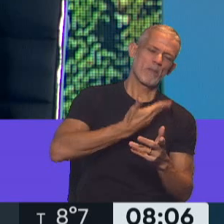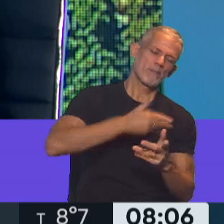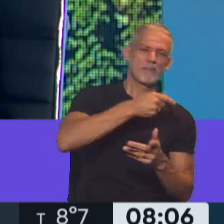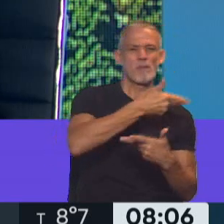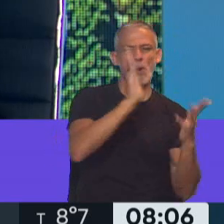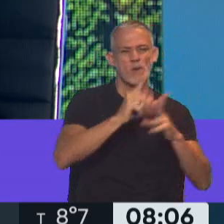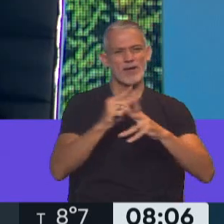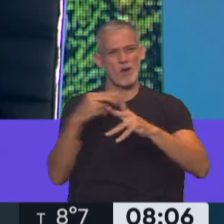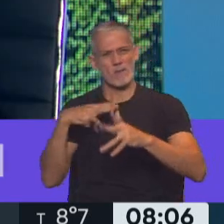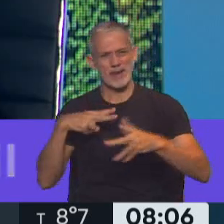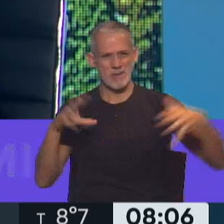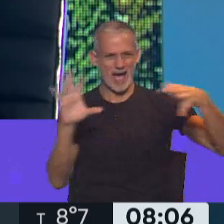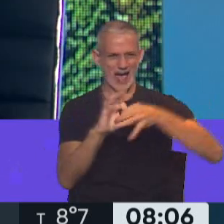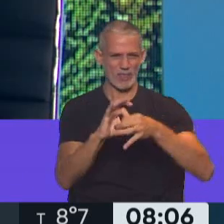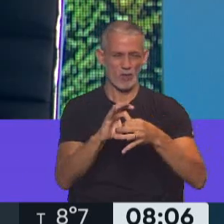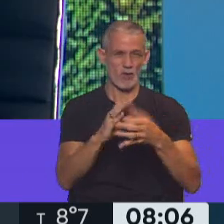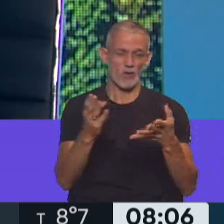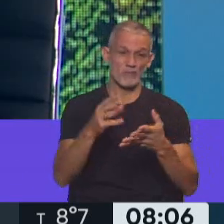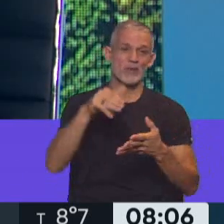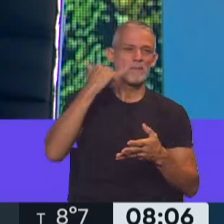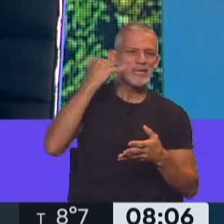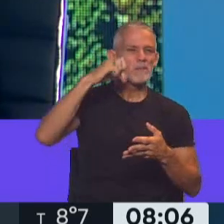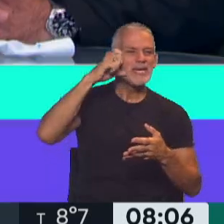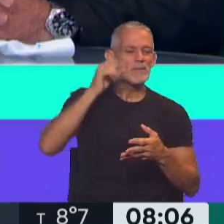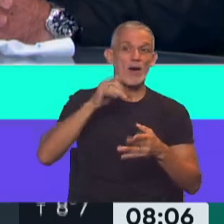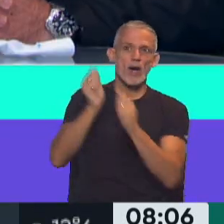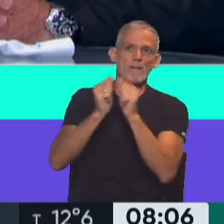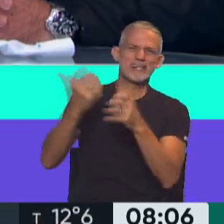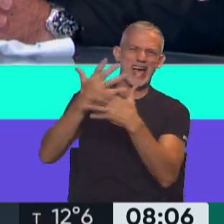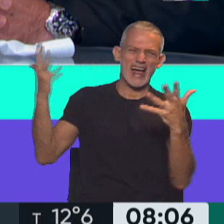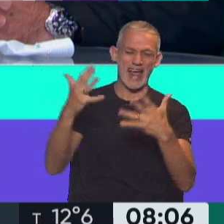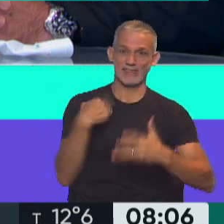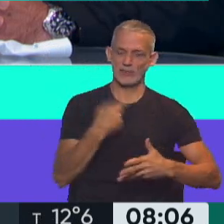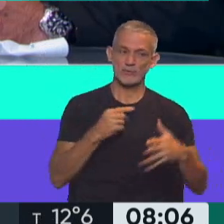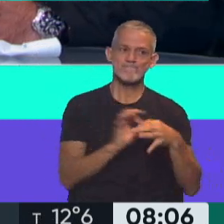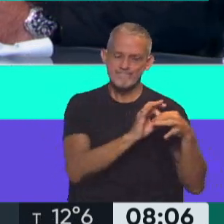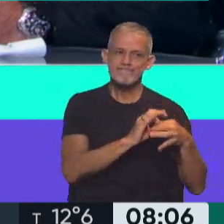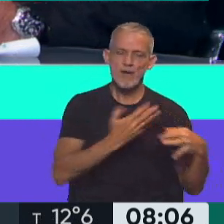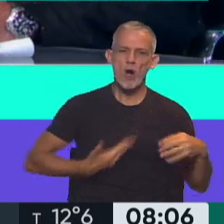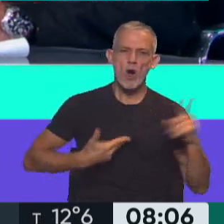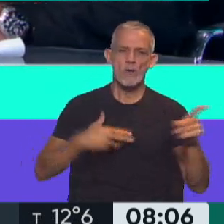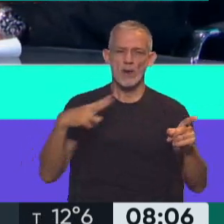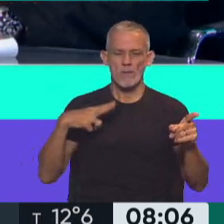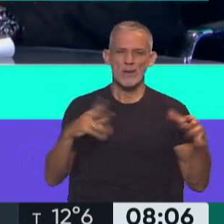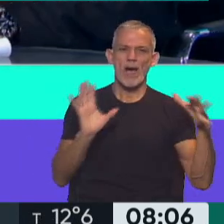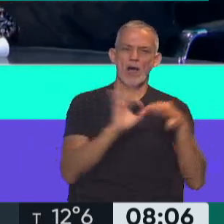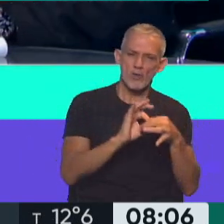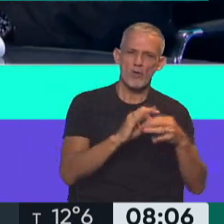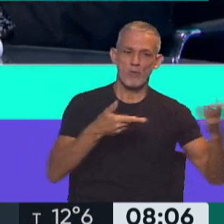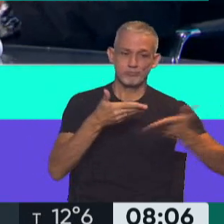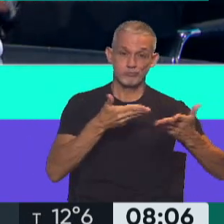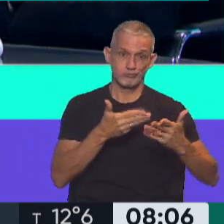esa diferenciación, ¿no? A la MIPYME, a la pyme y a la gran empresa. Nosotros tenemos que trabajar con el gobierno, que el gobierno también nos